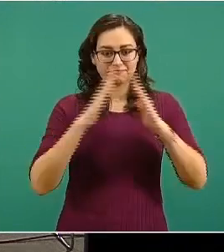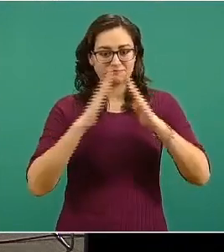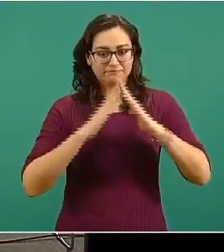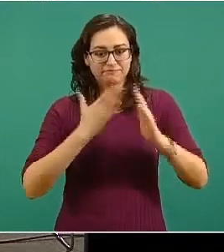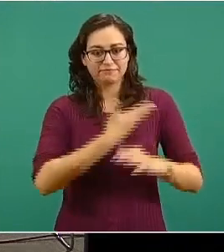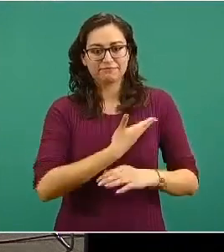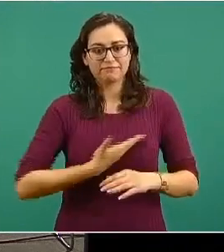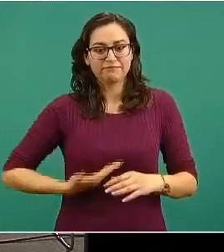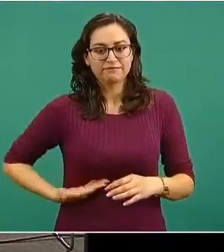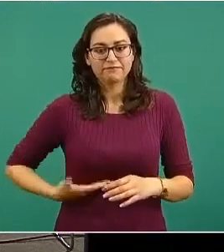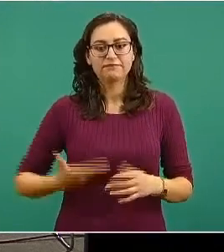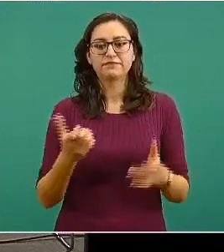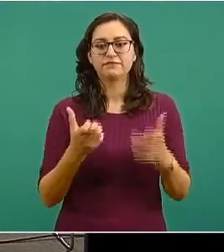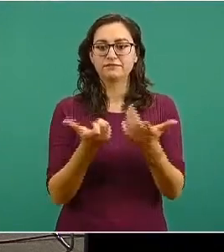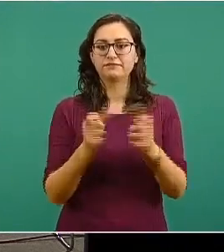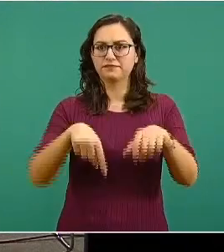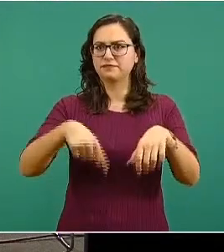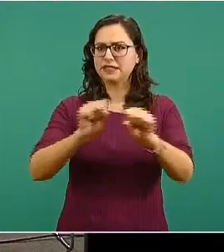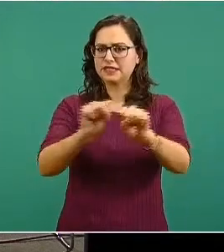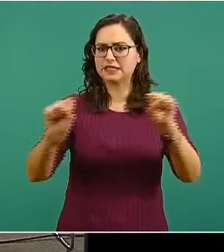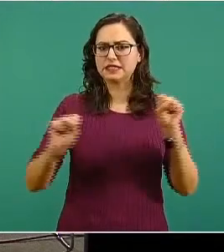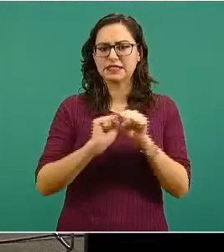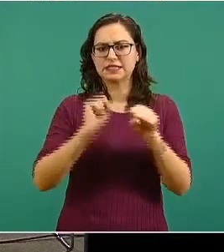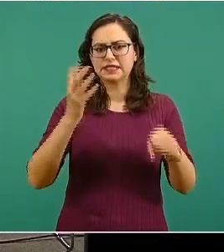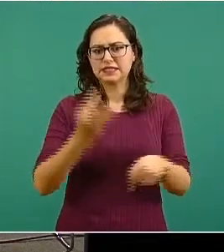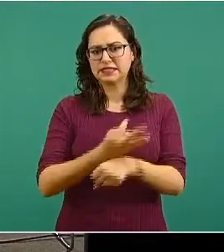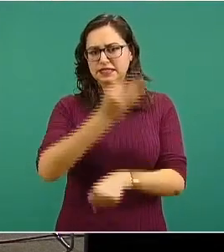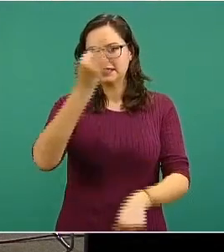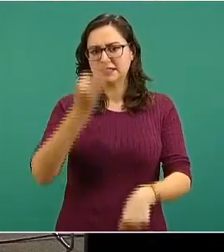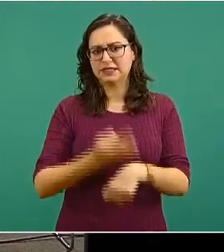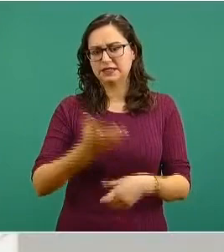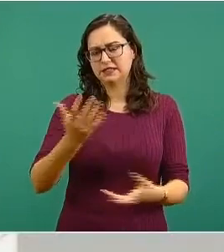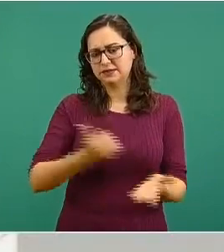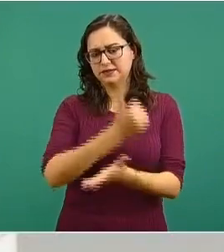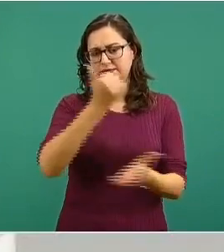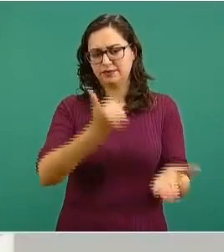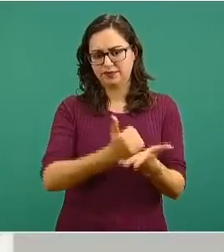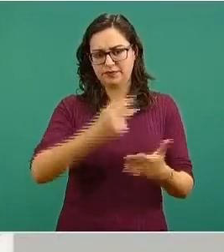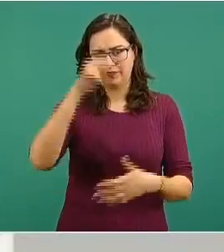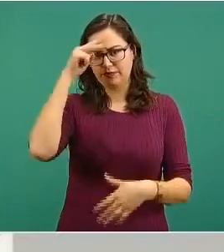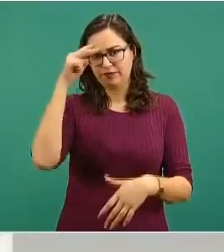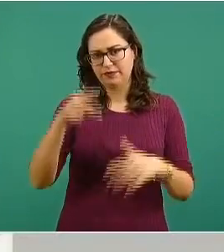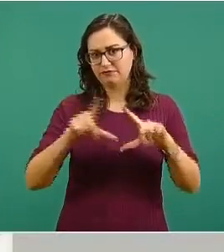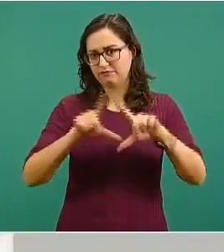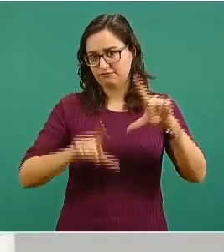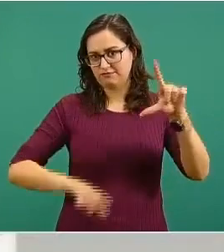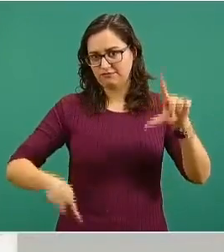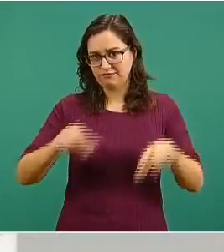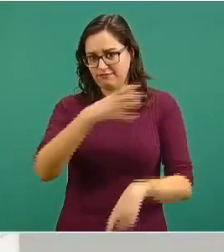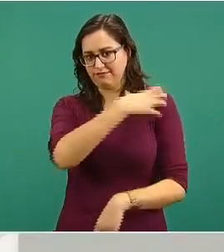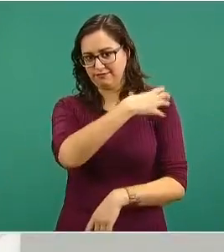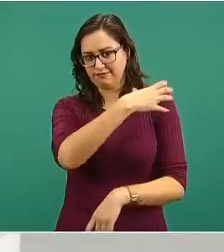el Salón Tesorería, en la capital de nuestro país, la Ciudad de México.